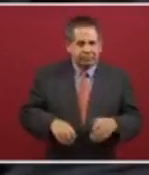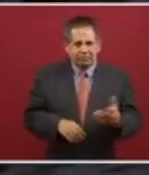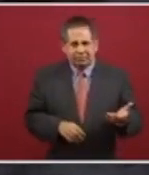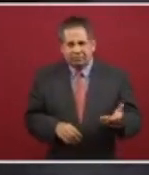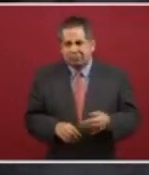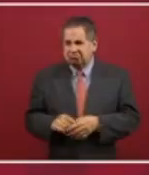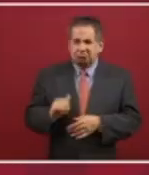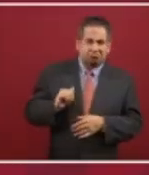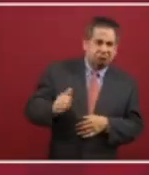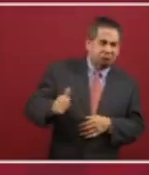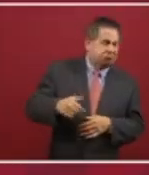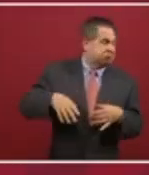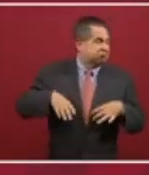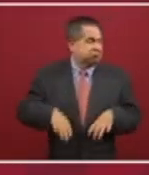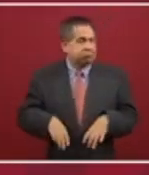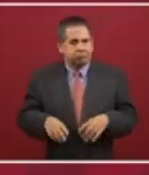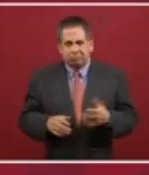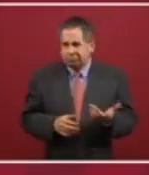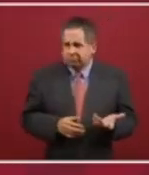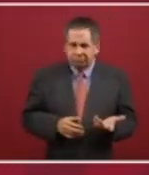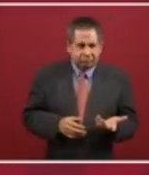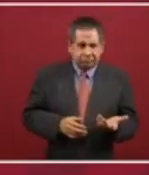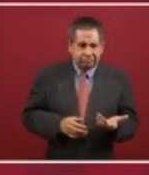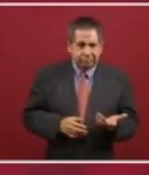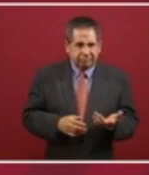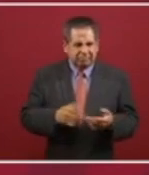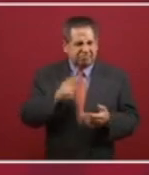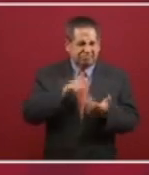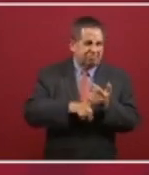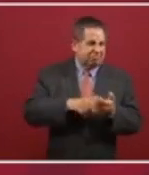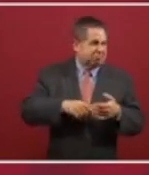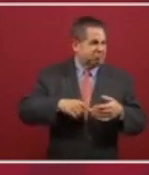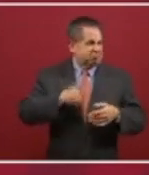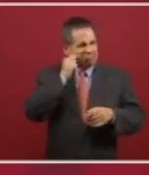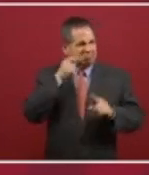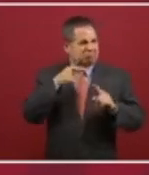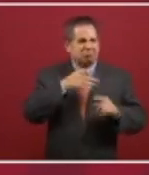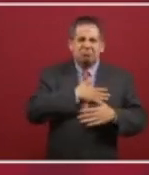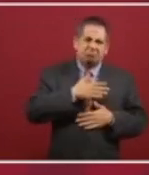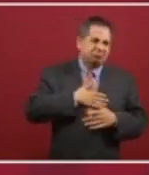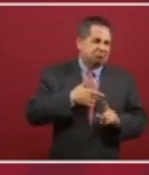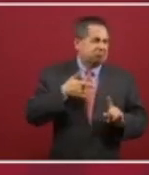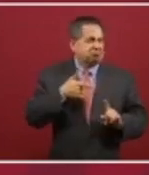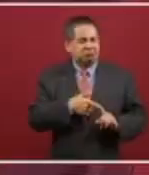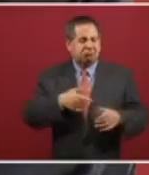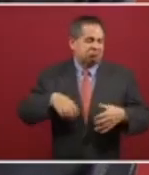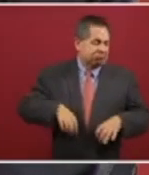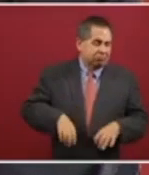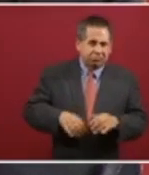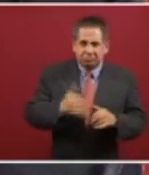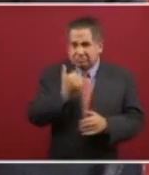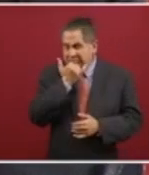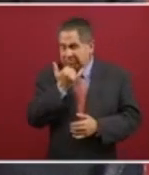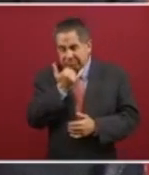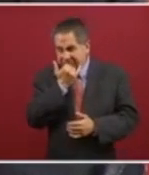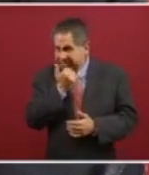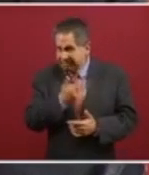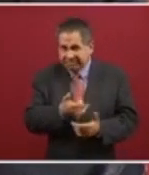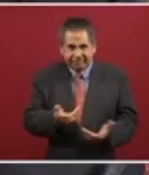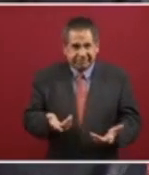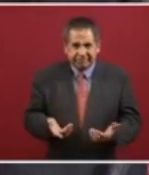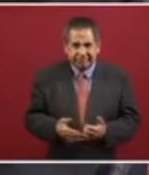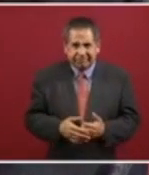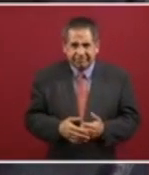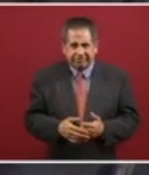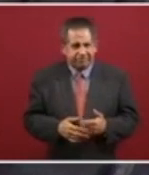Interesan los medios. Lo importante es el fin. El fin justifica los medios.